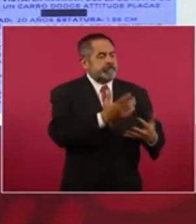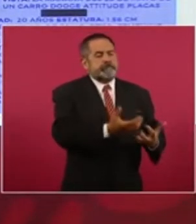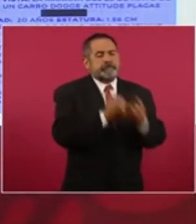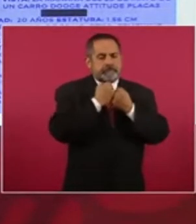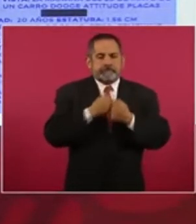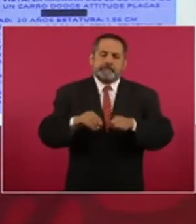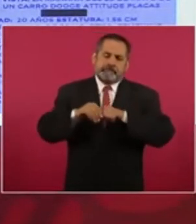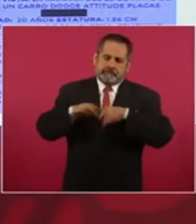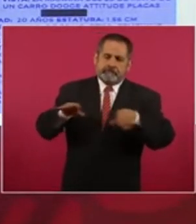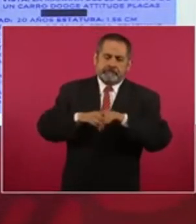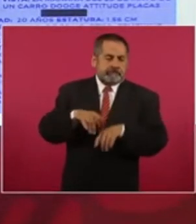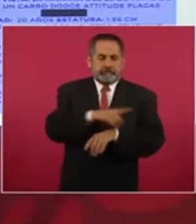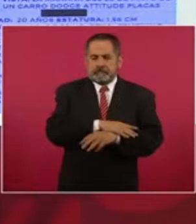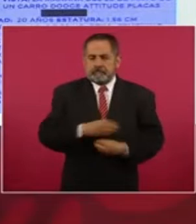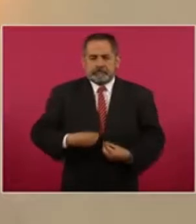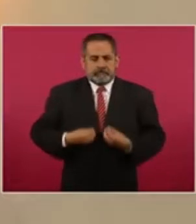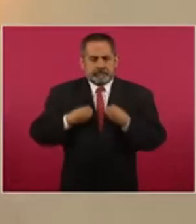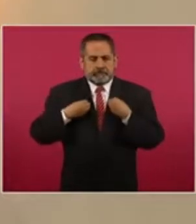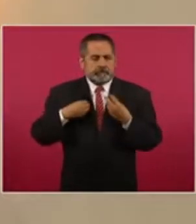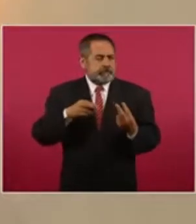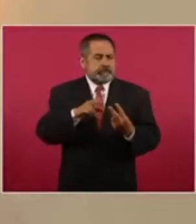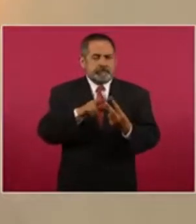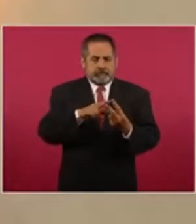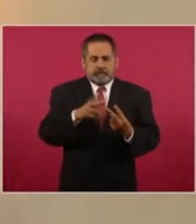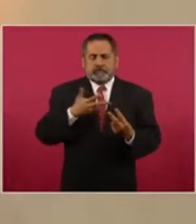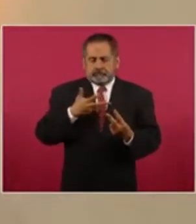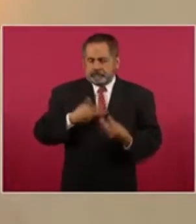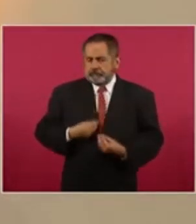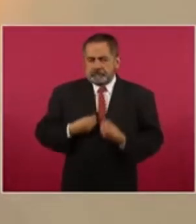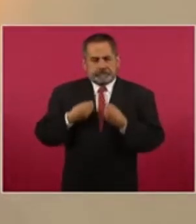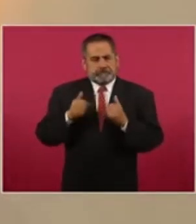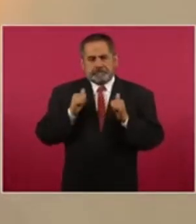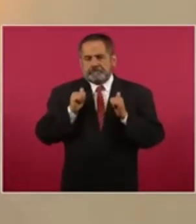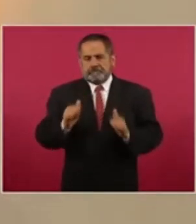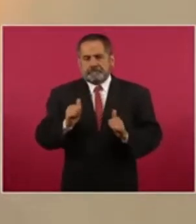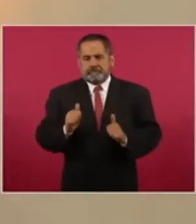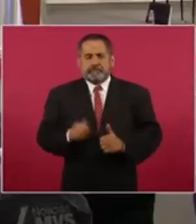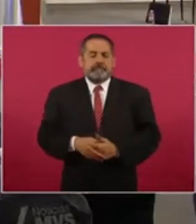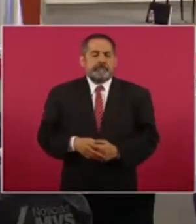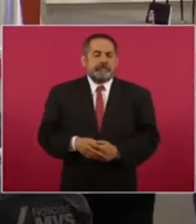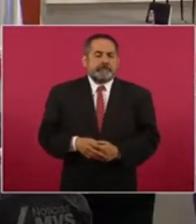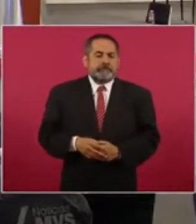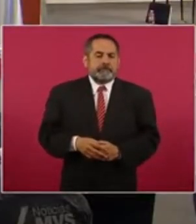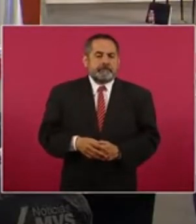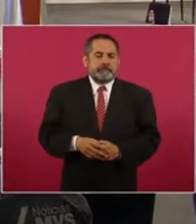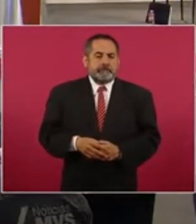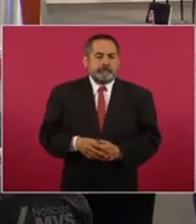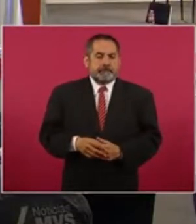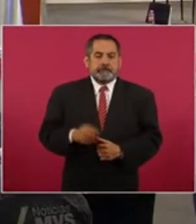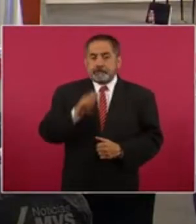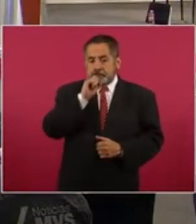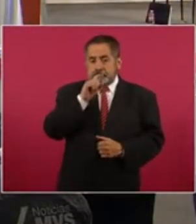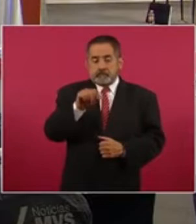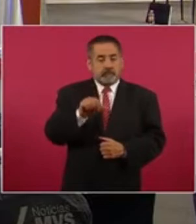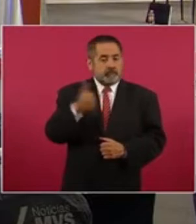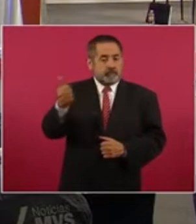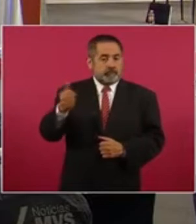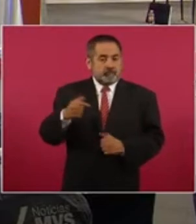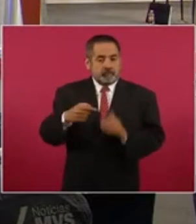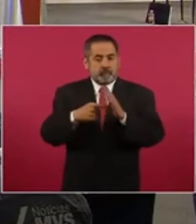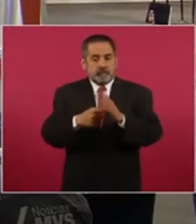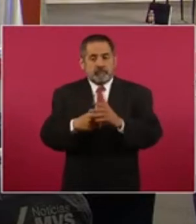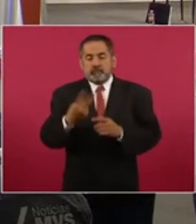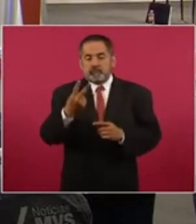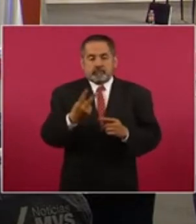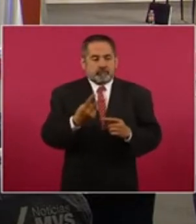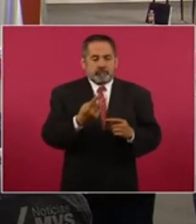localizadas con bien estas dos personas. Siguiente. También otro caso de